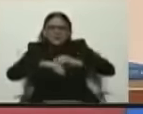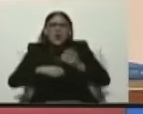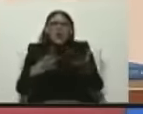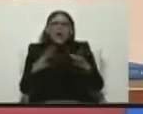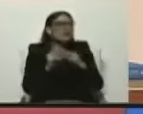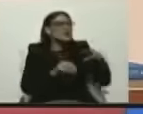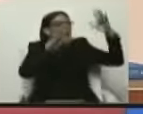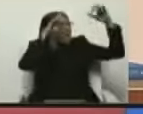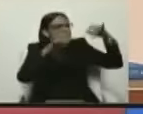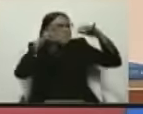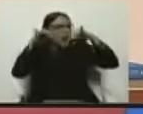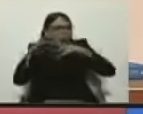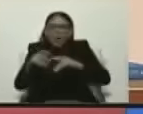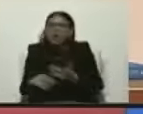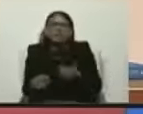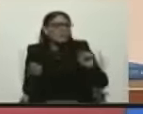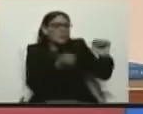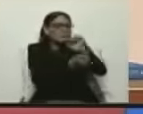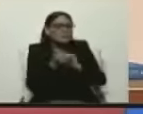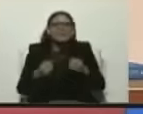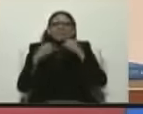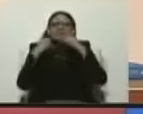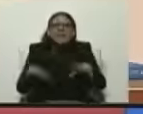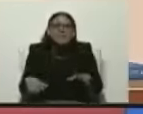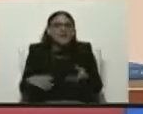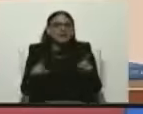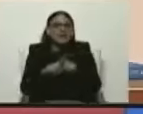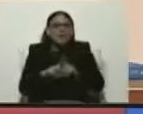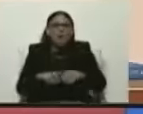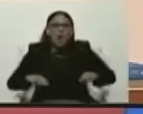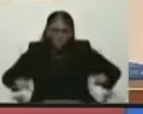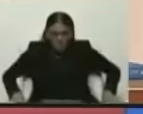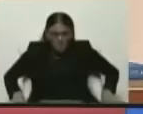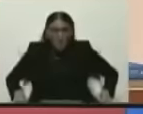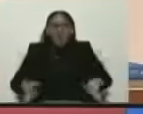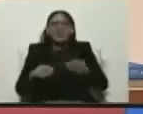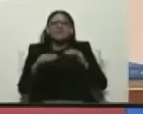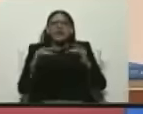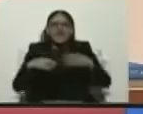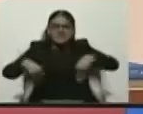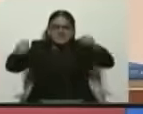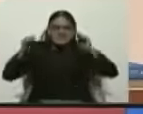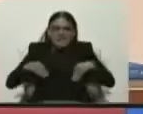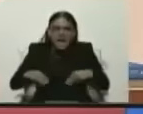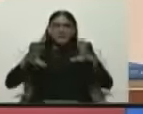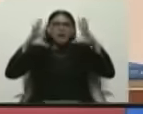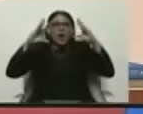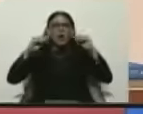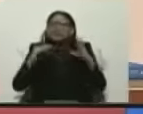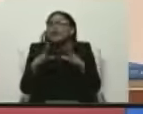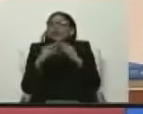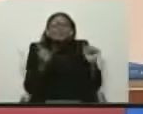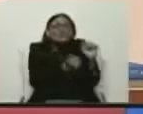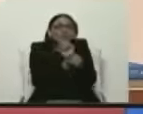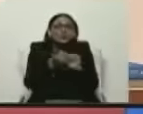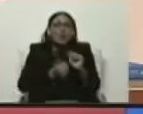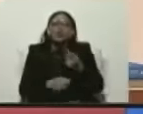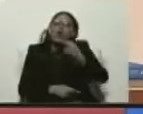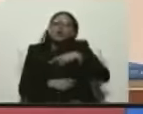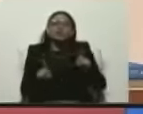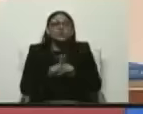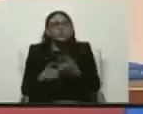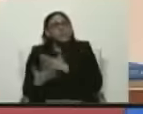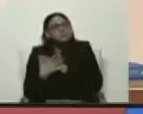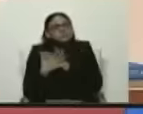y entonces ahí perdieron muebles, sábanas, colchones, todo. Perdieron. Nuestra solidaridad, nuestro cariño, ahí estuvo nuestro